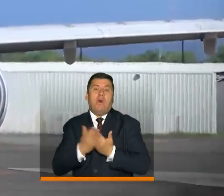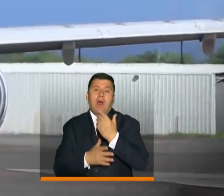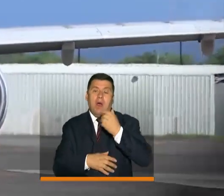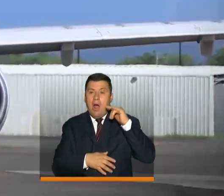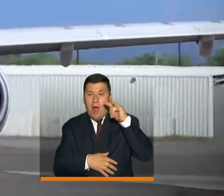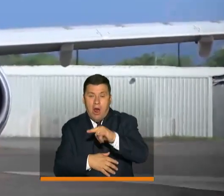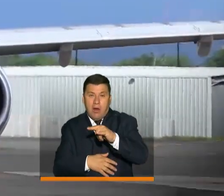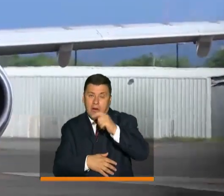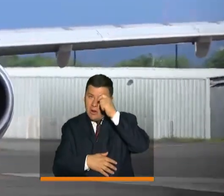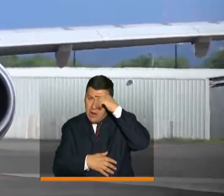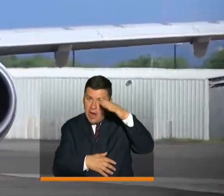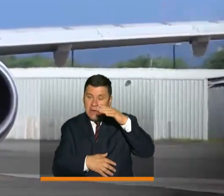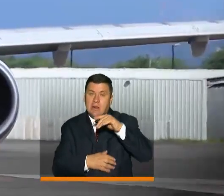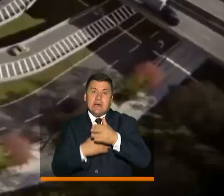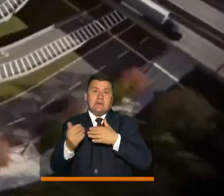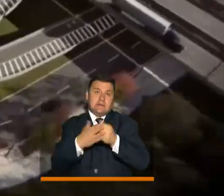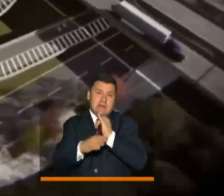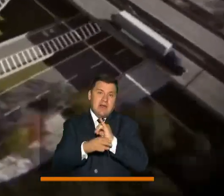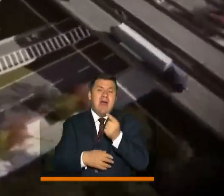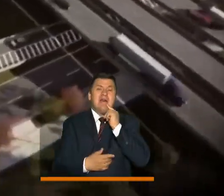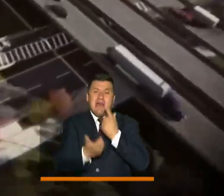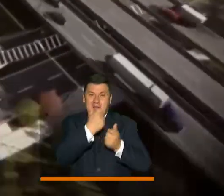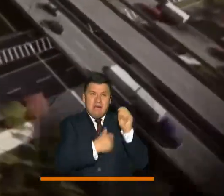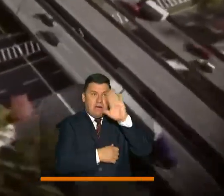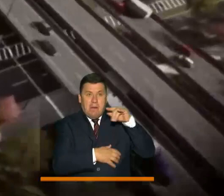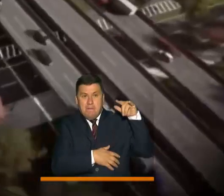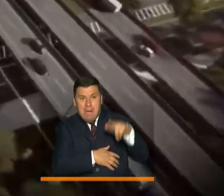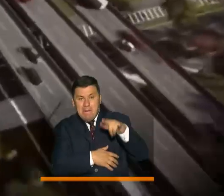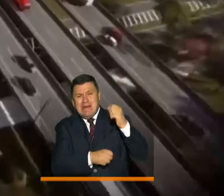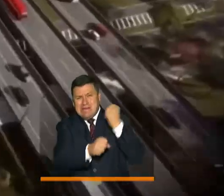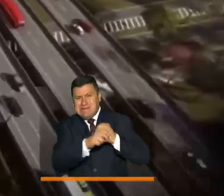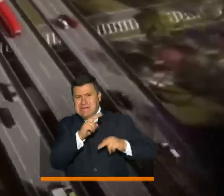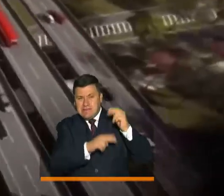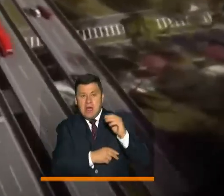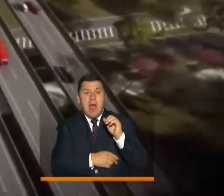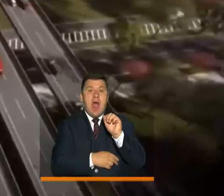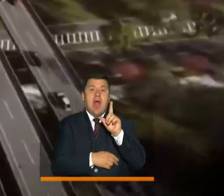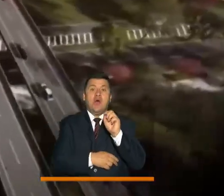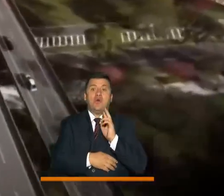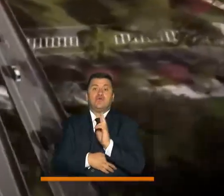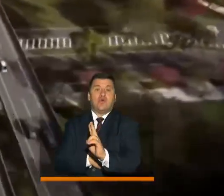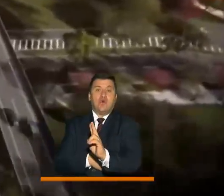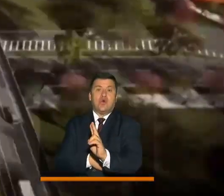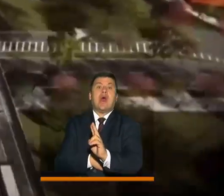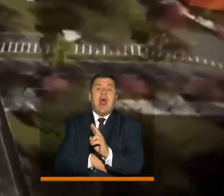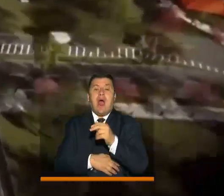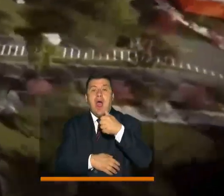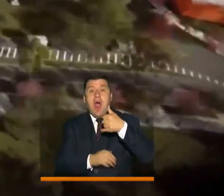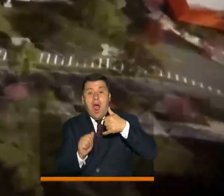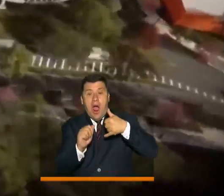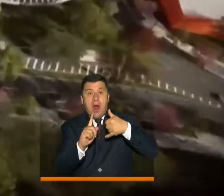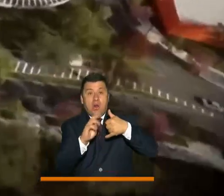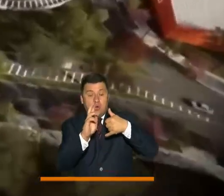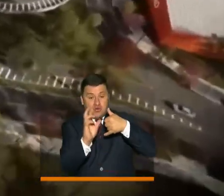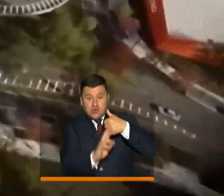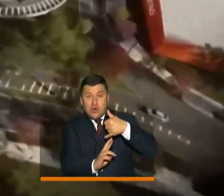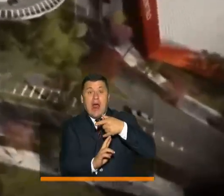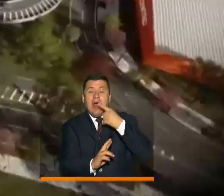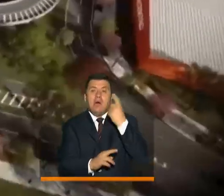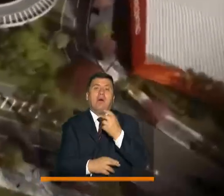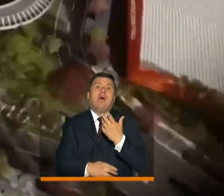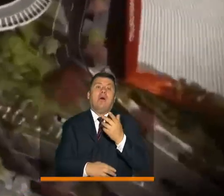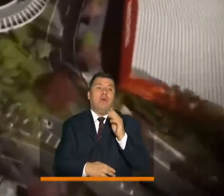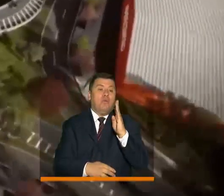Cartagena, San Andrés y el Aerocafé, y las autopistas como la Alo Sur. Se continuará conectando al país con proyectos como